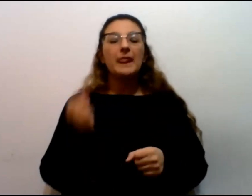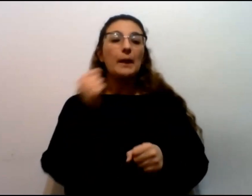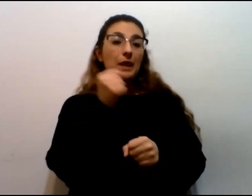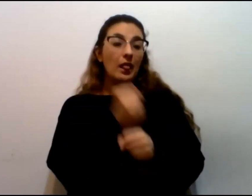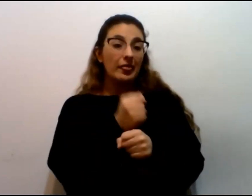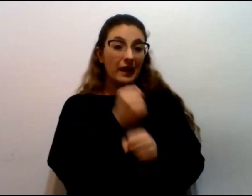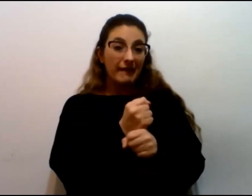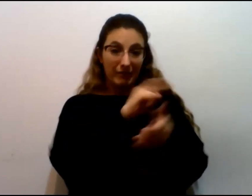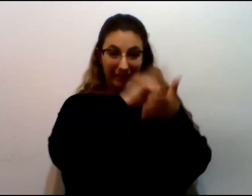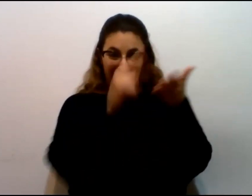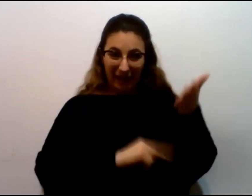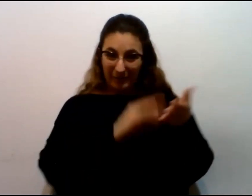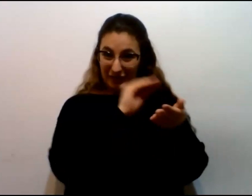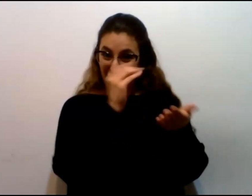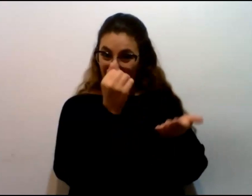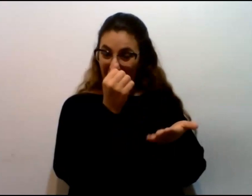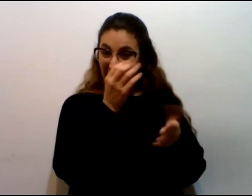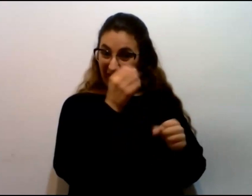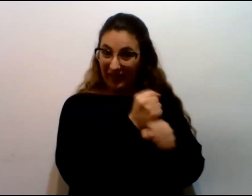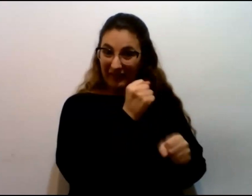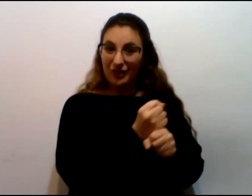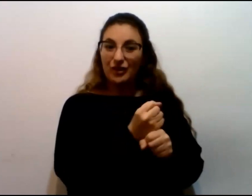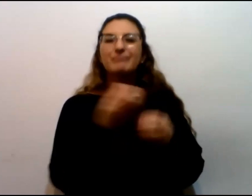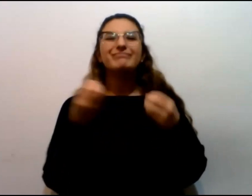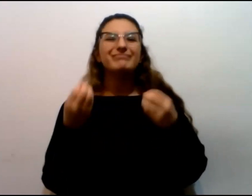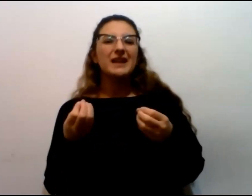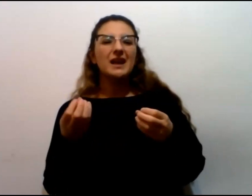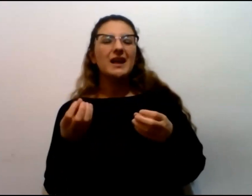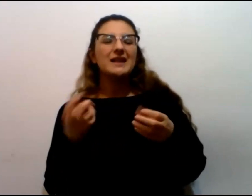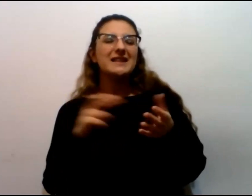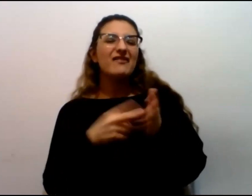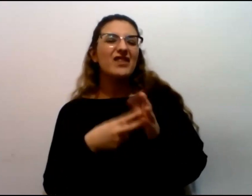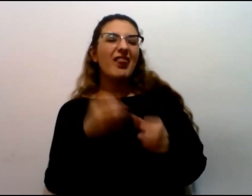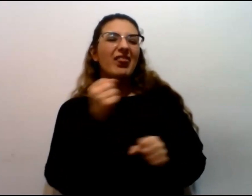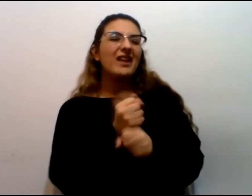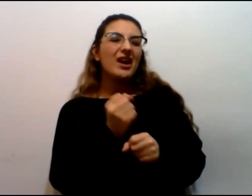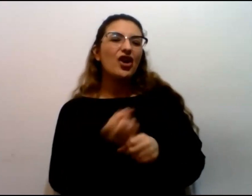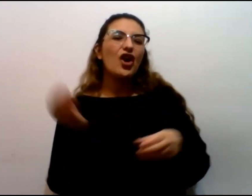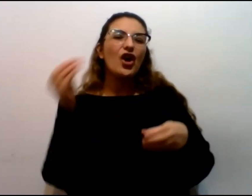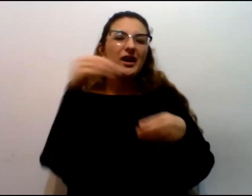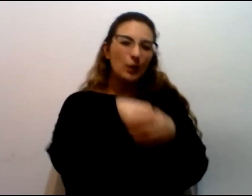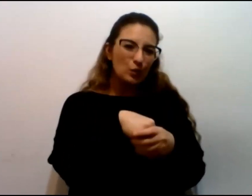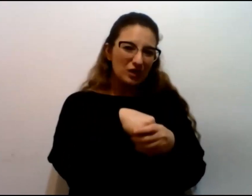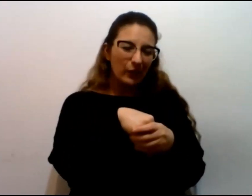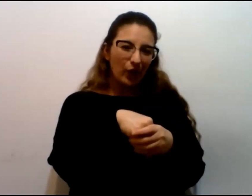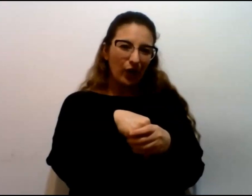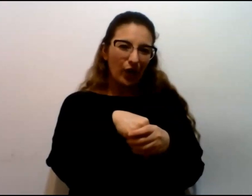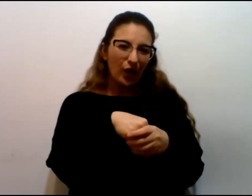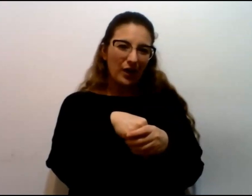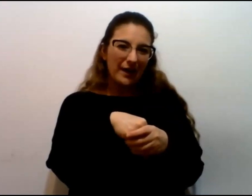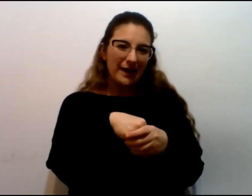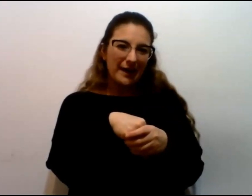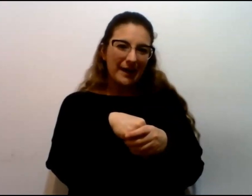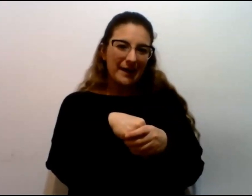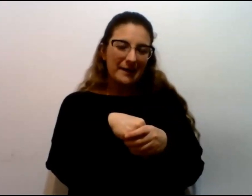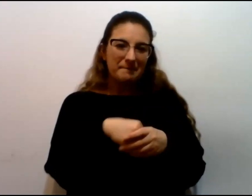convención Es un trabajo Inclusivo Es un trabajo Que Si bien Está el trabajo Habla El trabajo Del